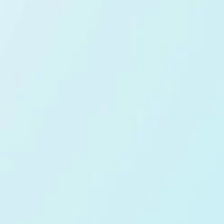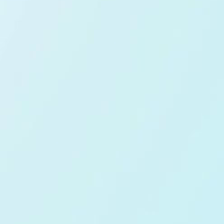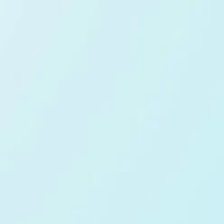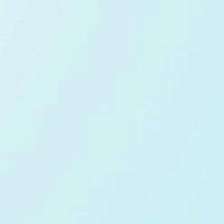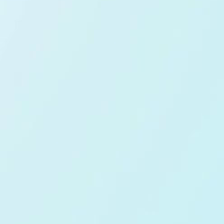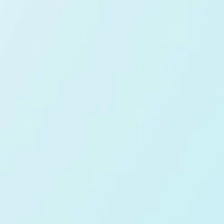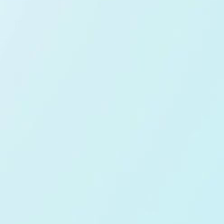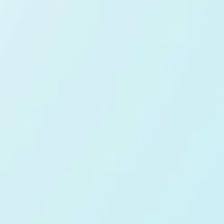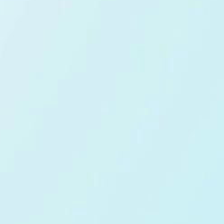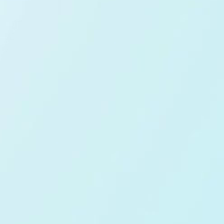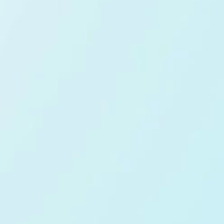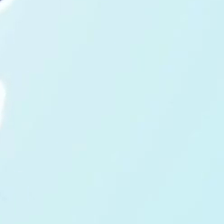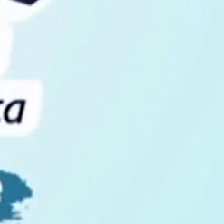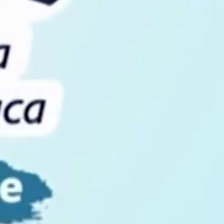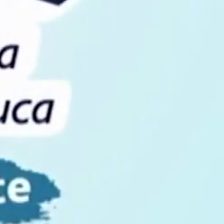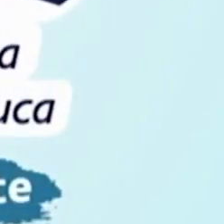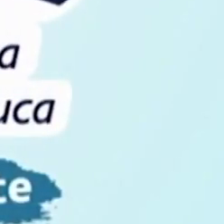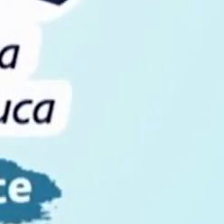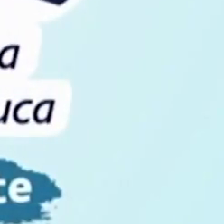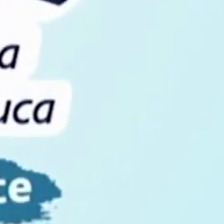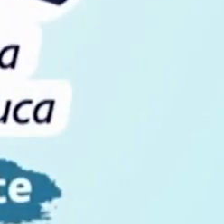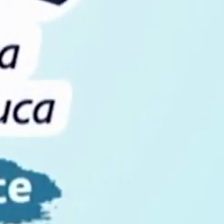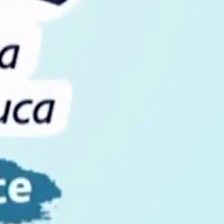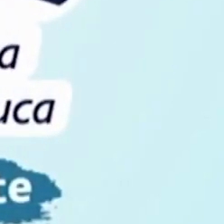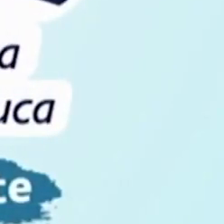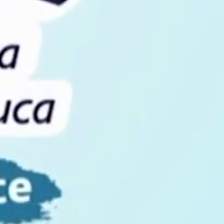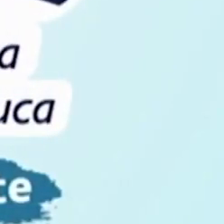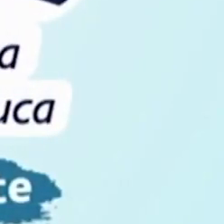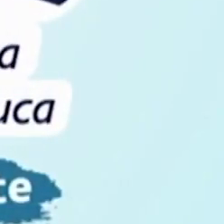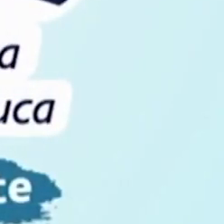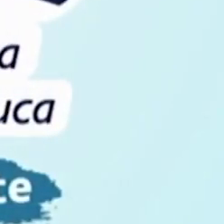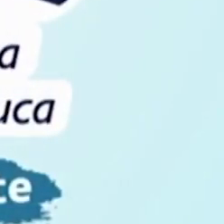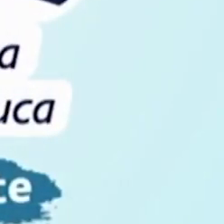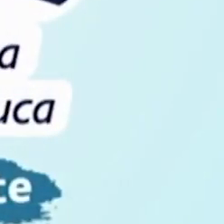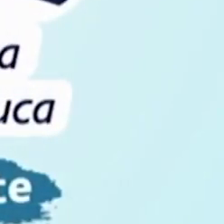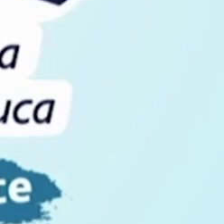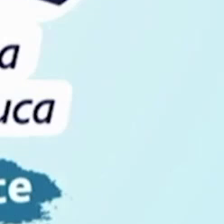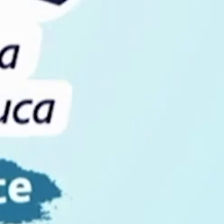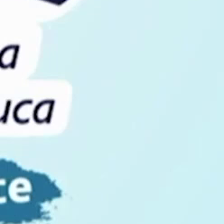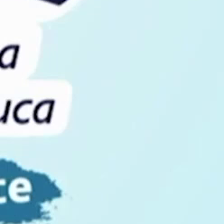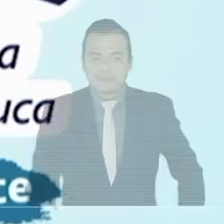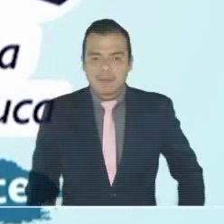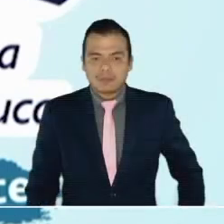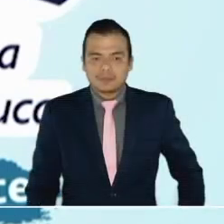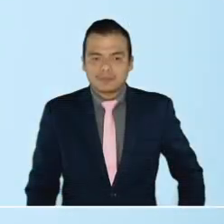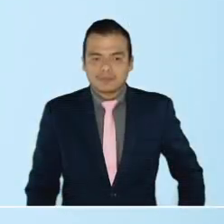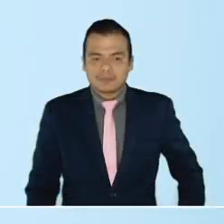CBC, 70 años comprometidos con la vida y ahora más cerca de la gente.